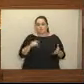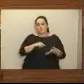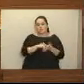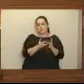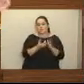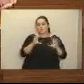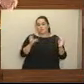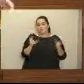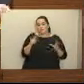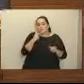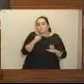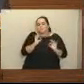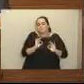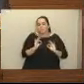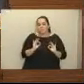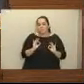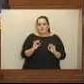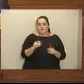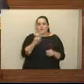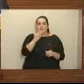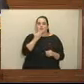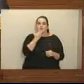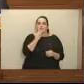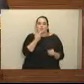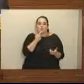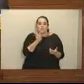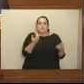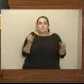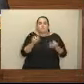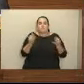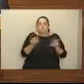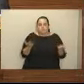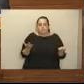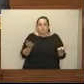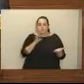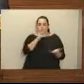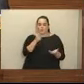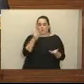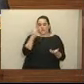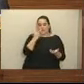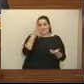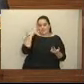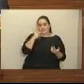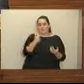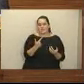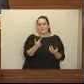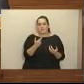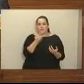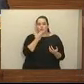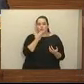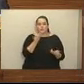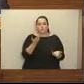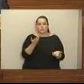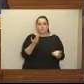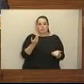la ejemplaridad a la que usted se refería ayer? Si casi todos, y yo creo que usted el primero, se lo debían todo y